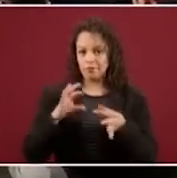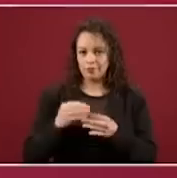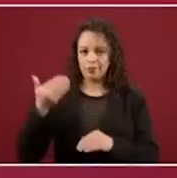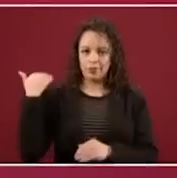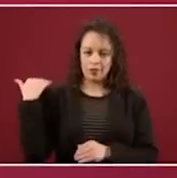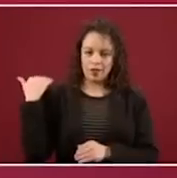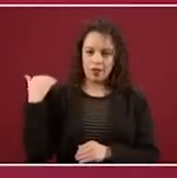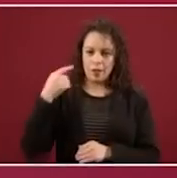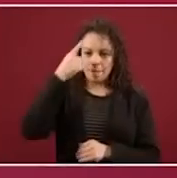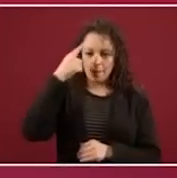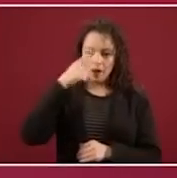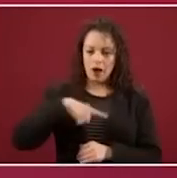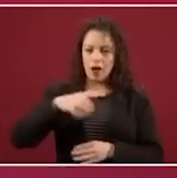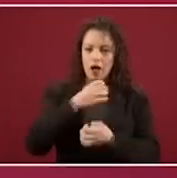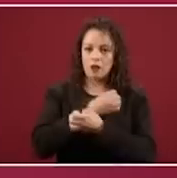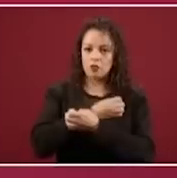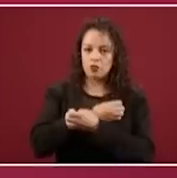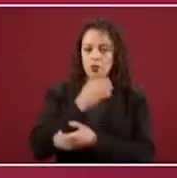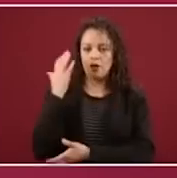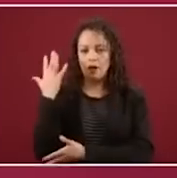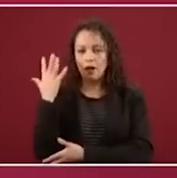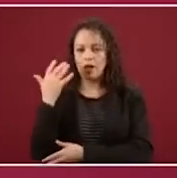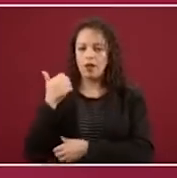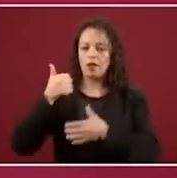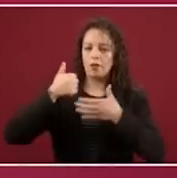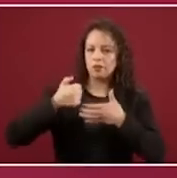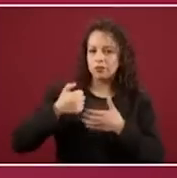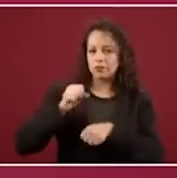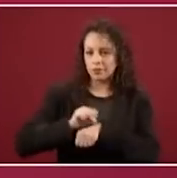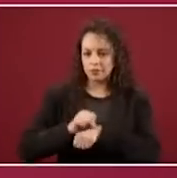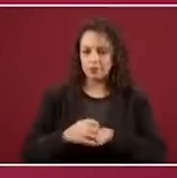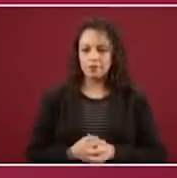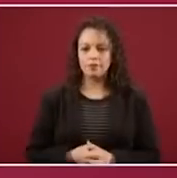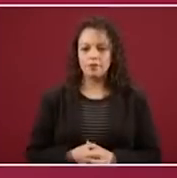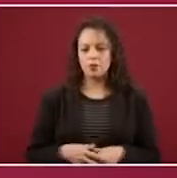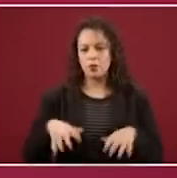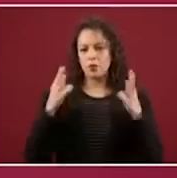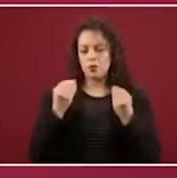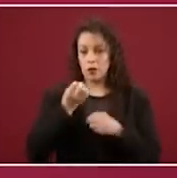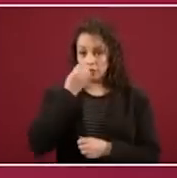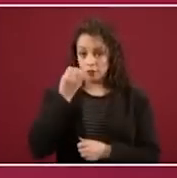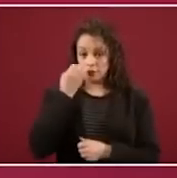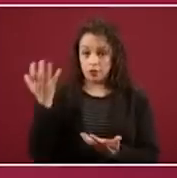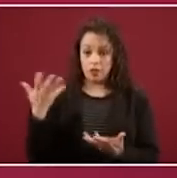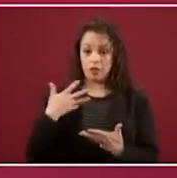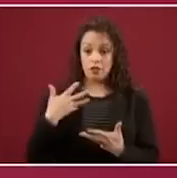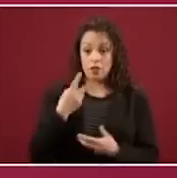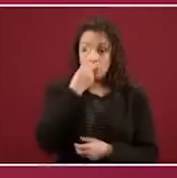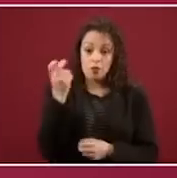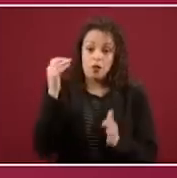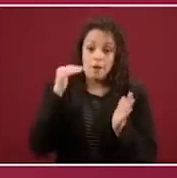cerca de 200,000 escuelas, y esto nos llevaría a tener